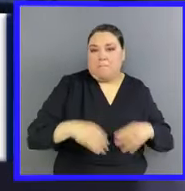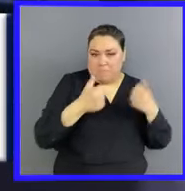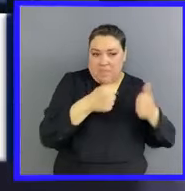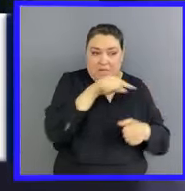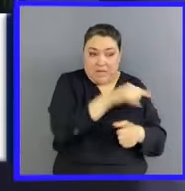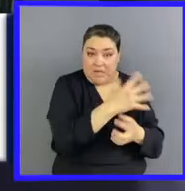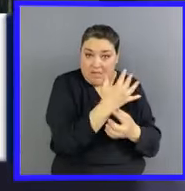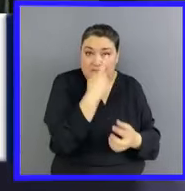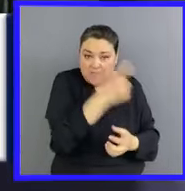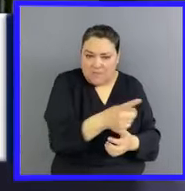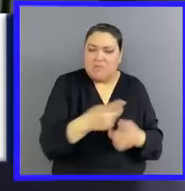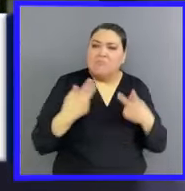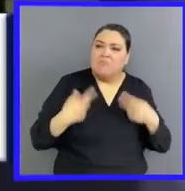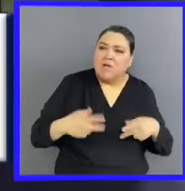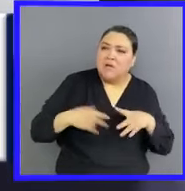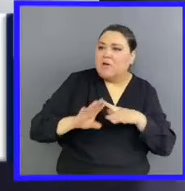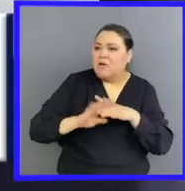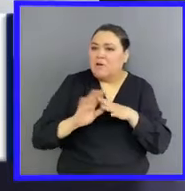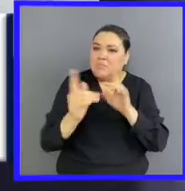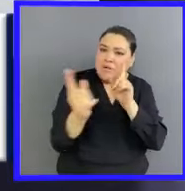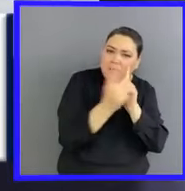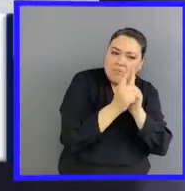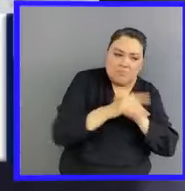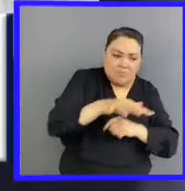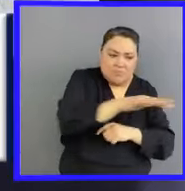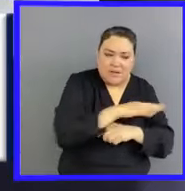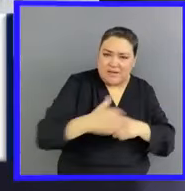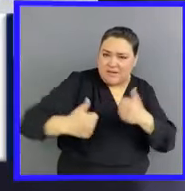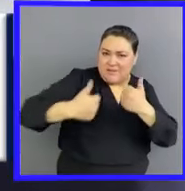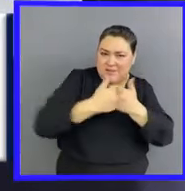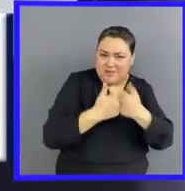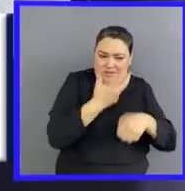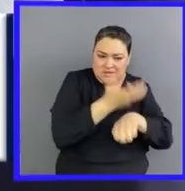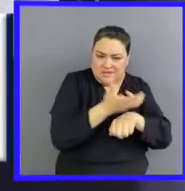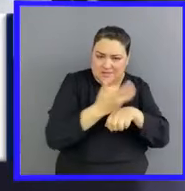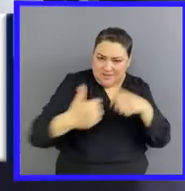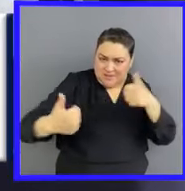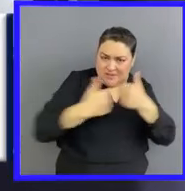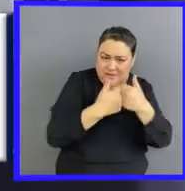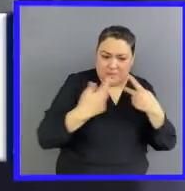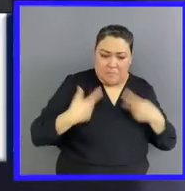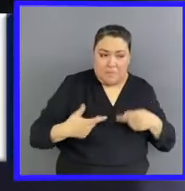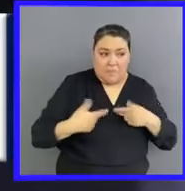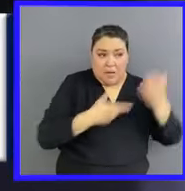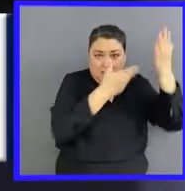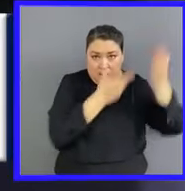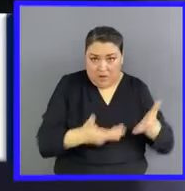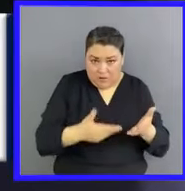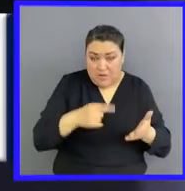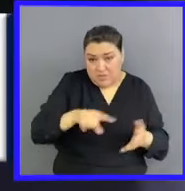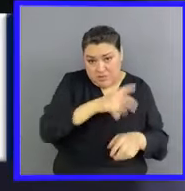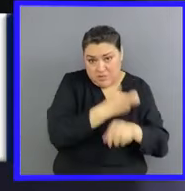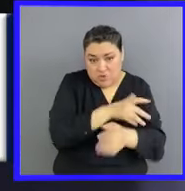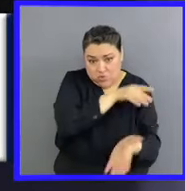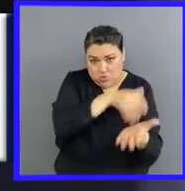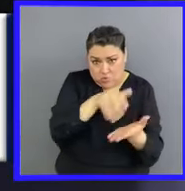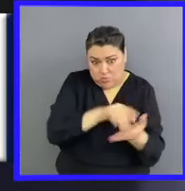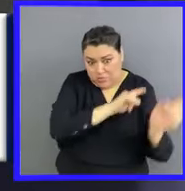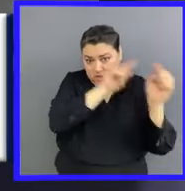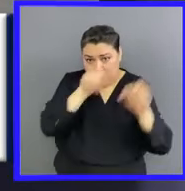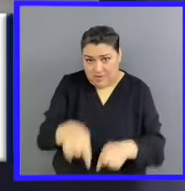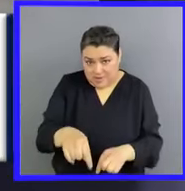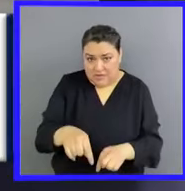atención a migrantes instalados en la frontera norte para recibir a mexicanos deportados de Estados Unidos han sido